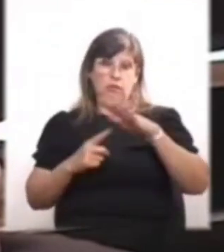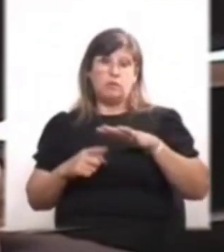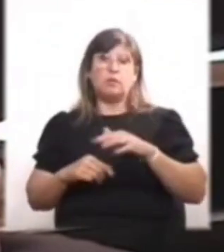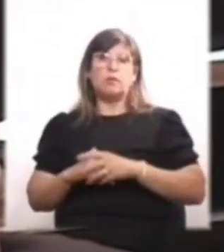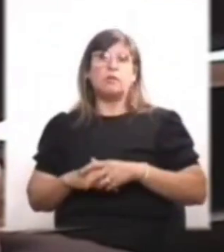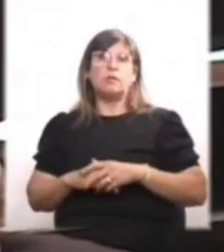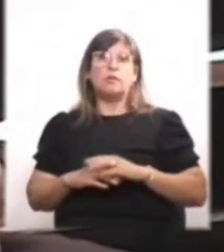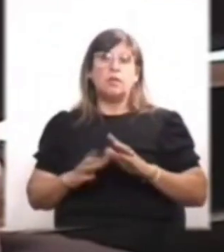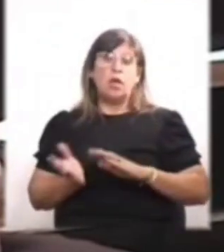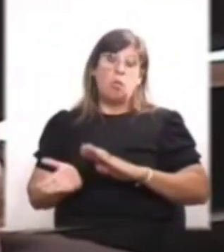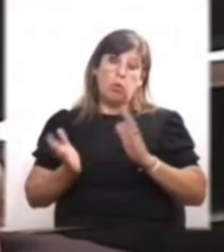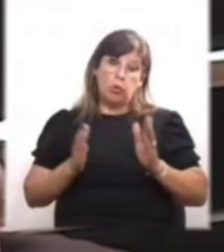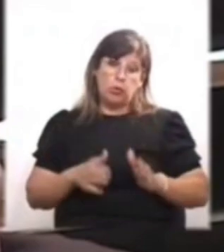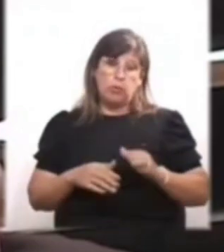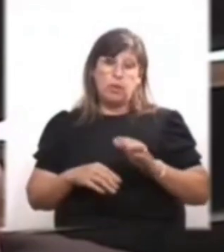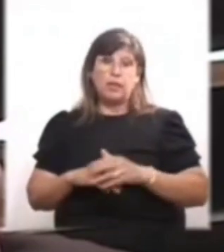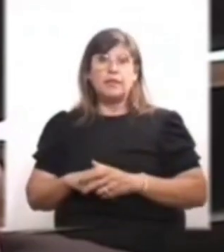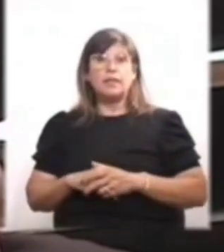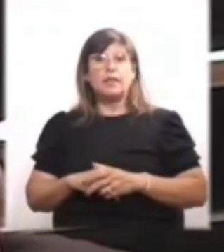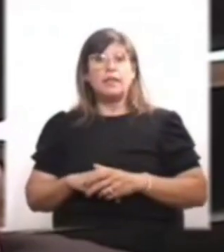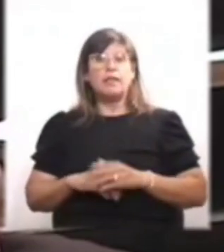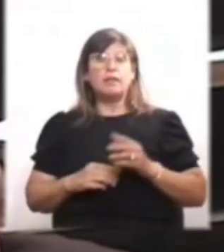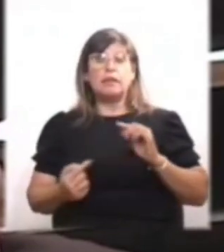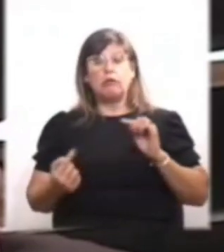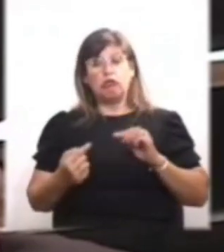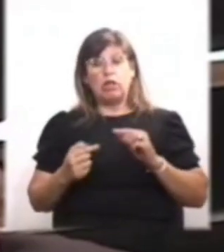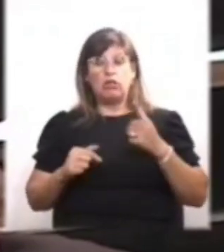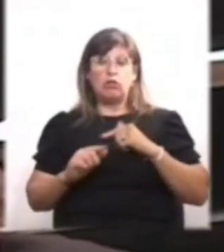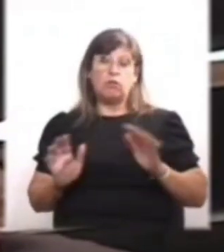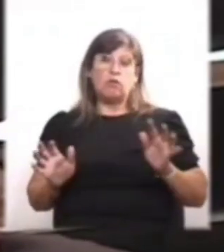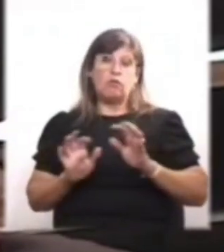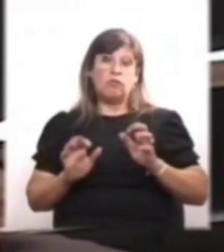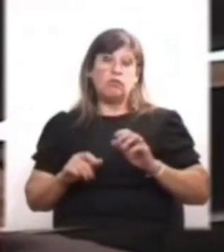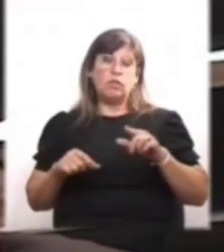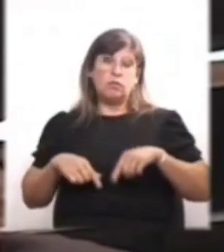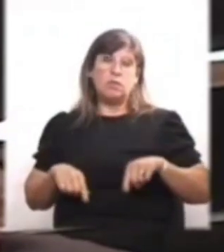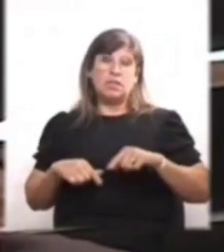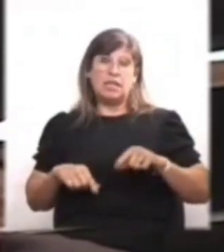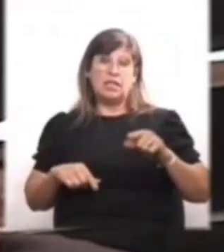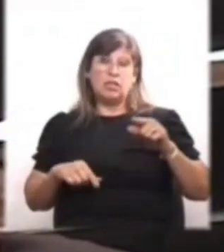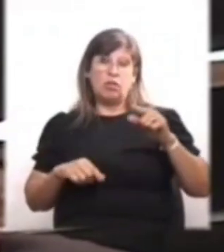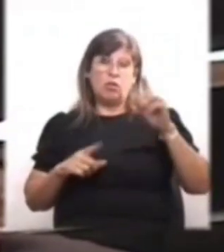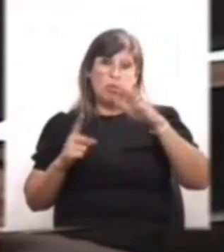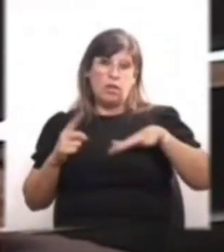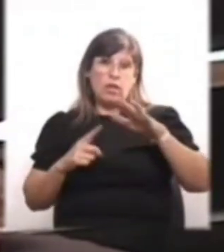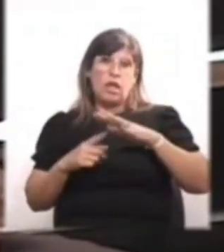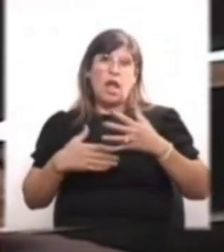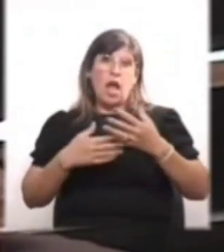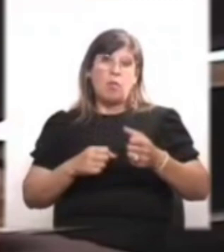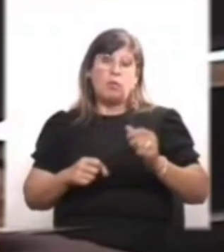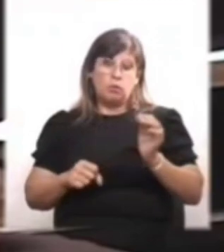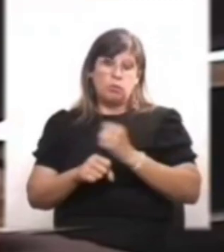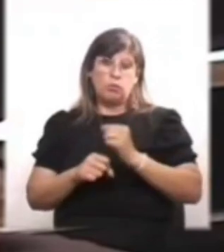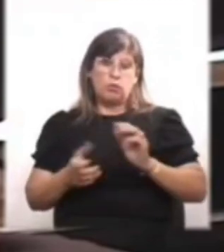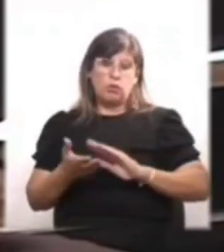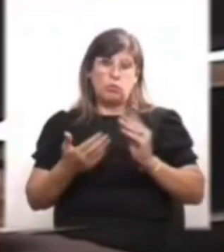Bueno, por otra parte, y por el contrario de ello, los funcionarios del Ministerio de Ambiente apoyaron la aprobación del